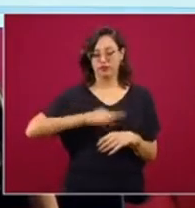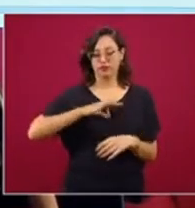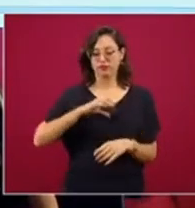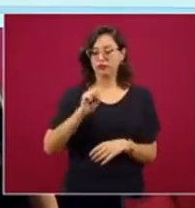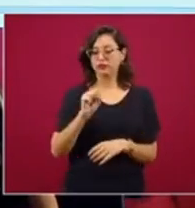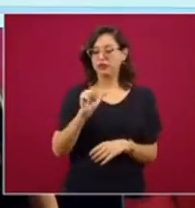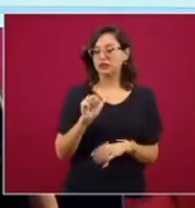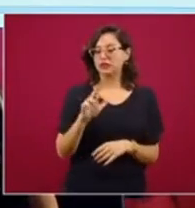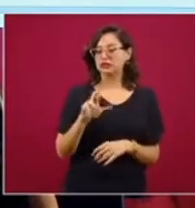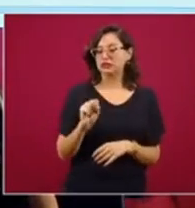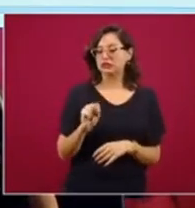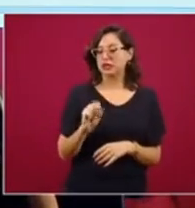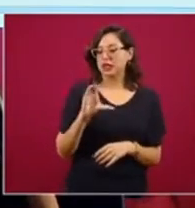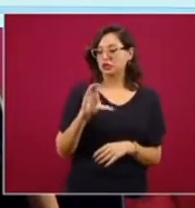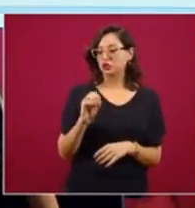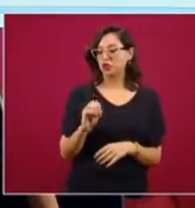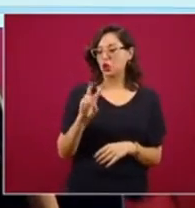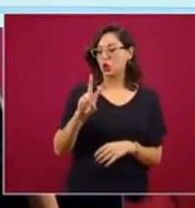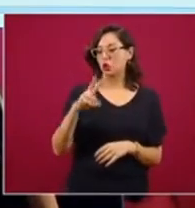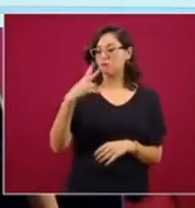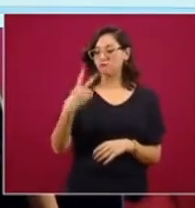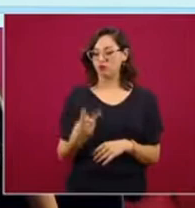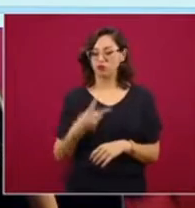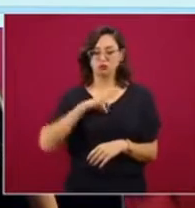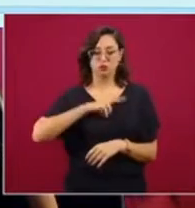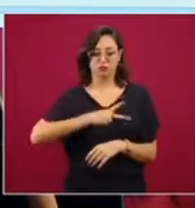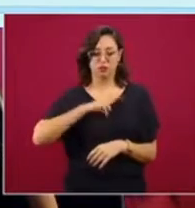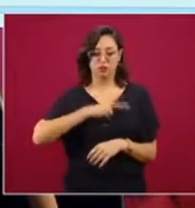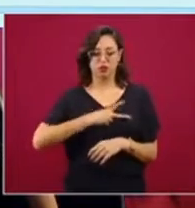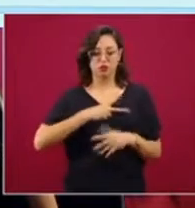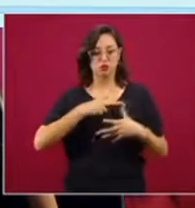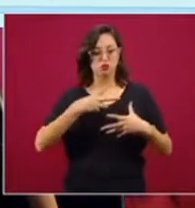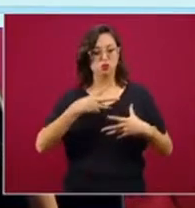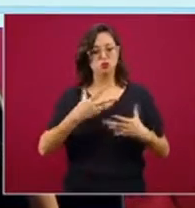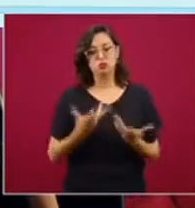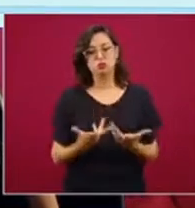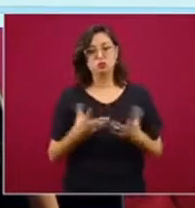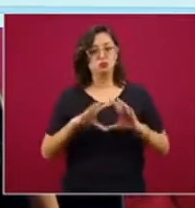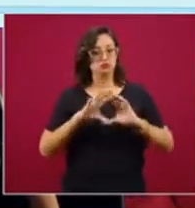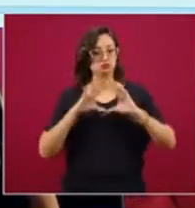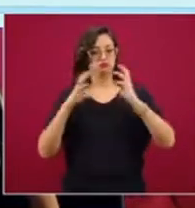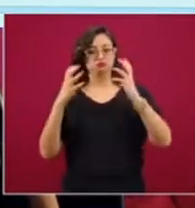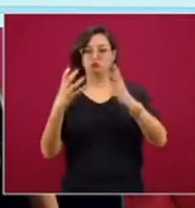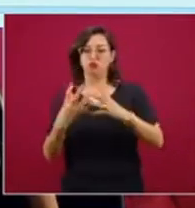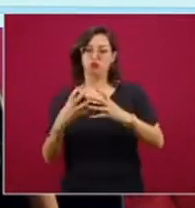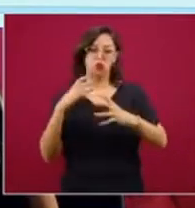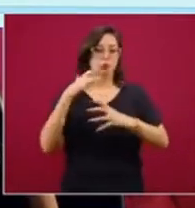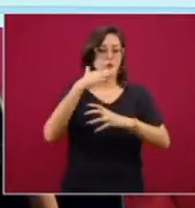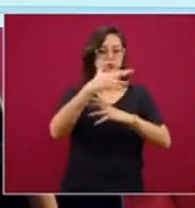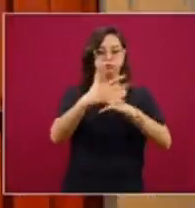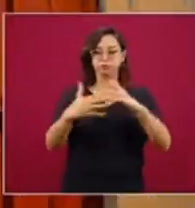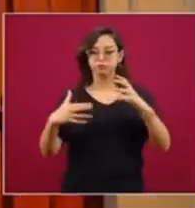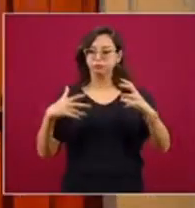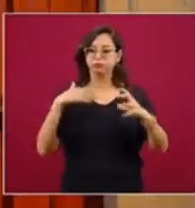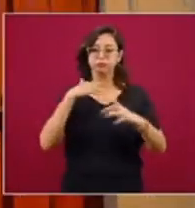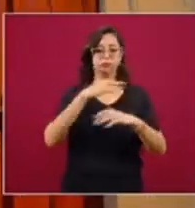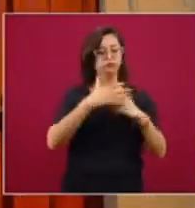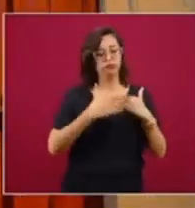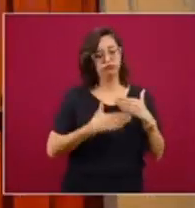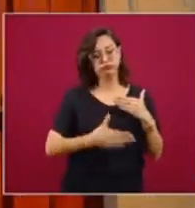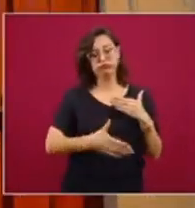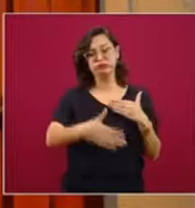virus SARS-CoV-2, va a estar en el mundo por mucho tiempo. No se puede precisar exactamente